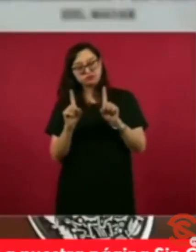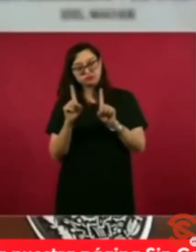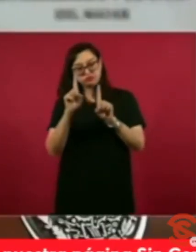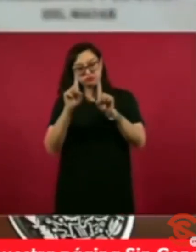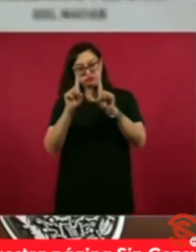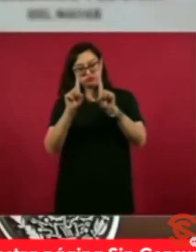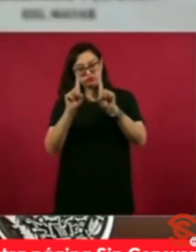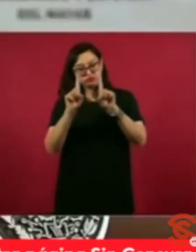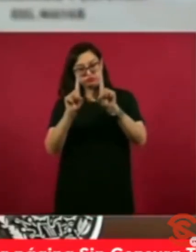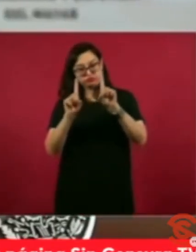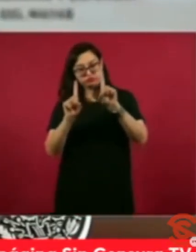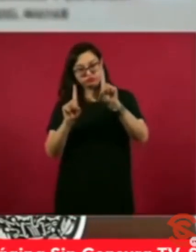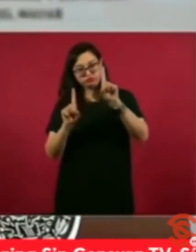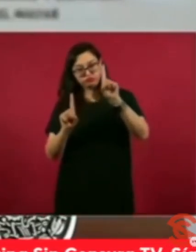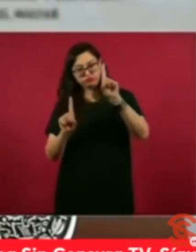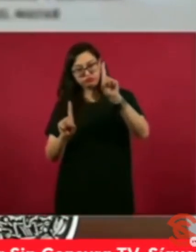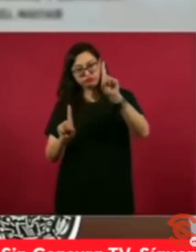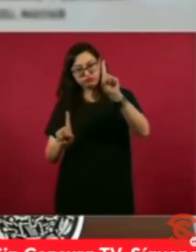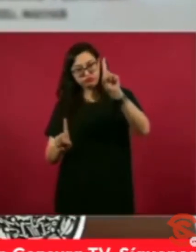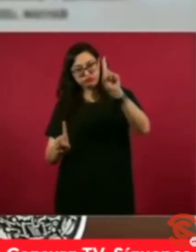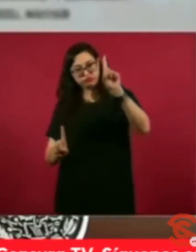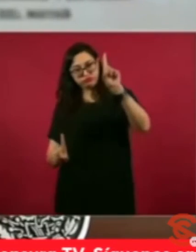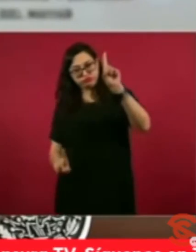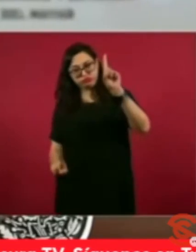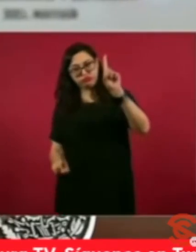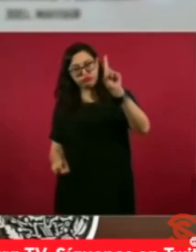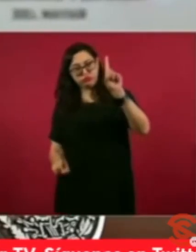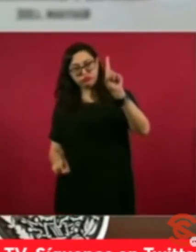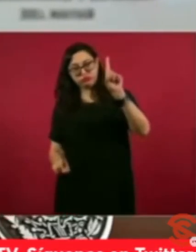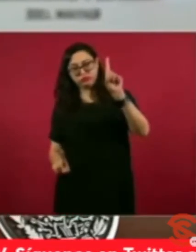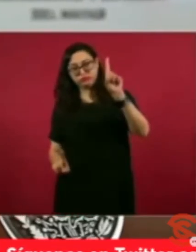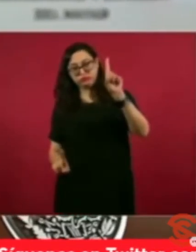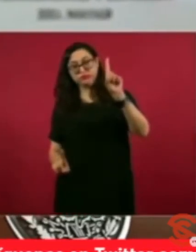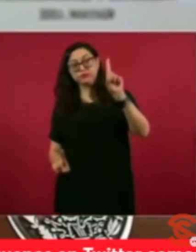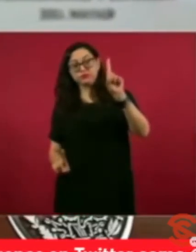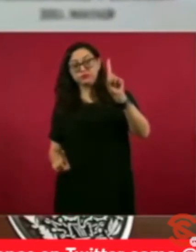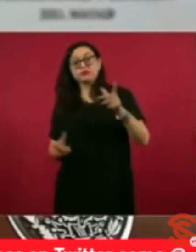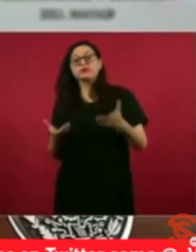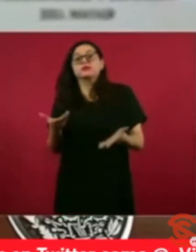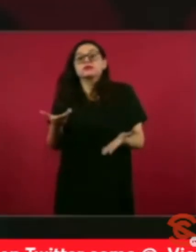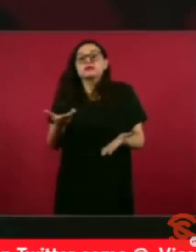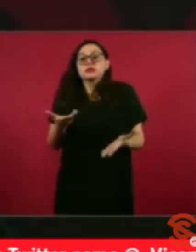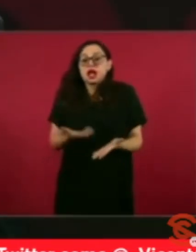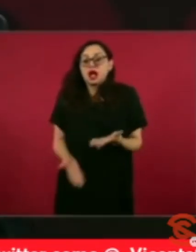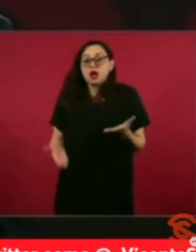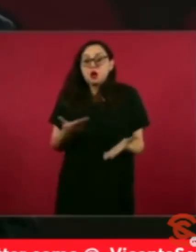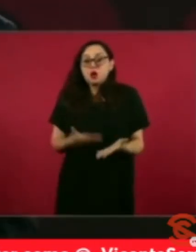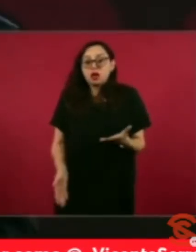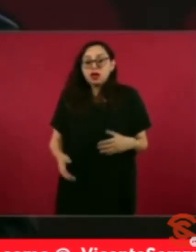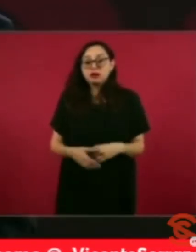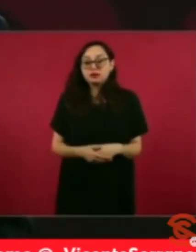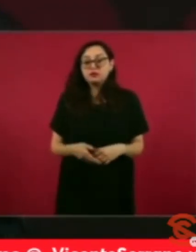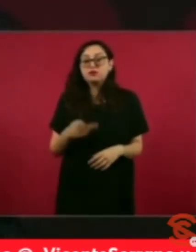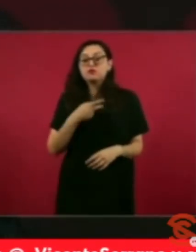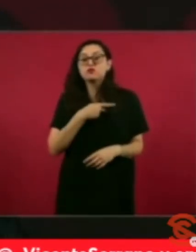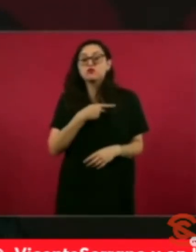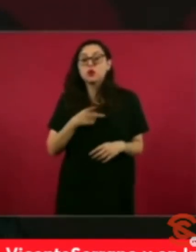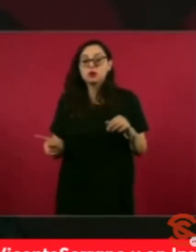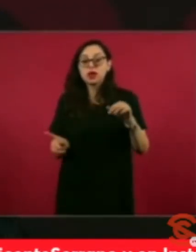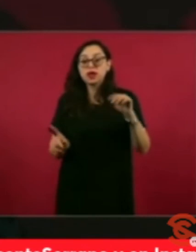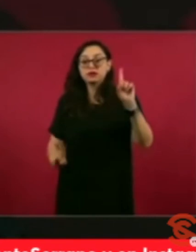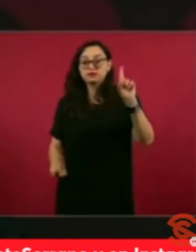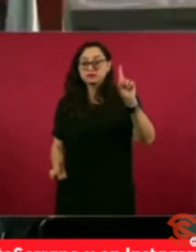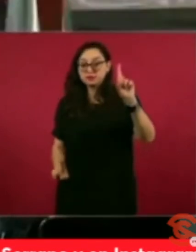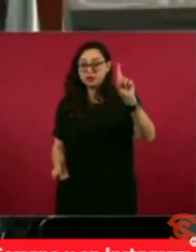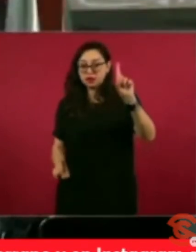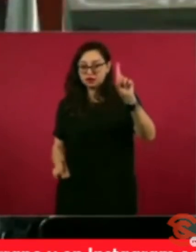34 veces más. Y ahora, de acuerdo al INEGI, esa diferencia se redujo